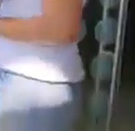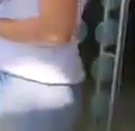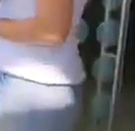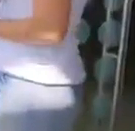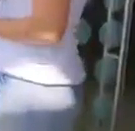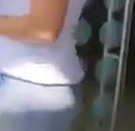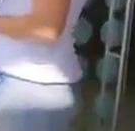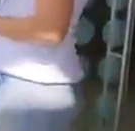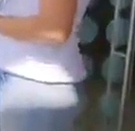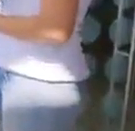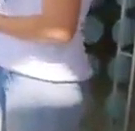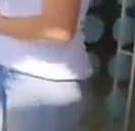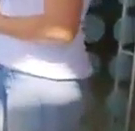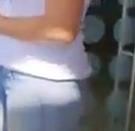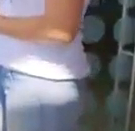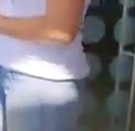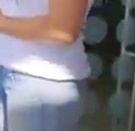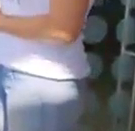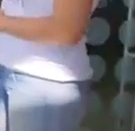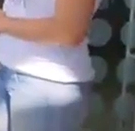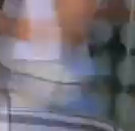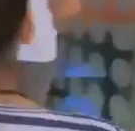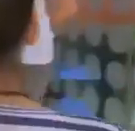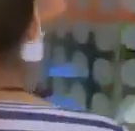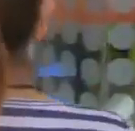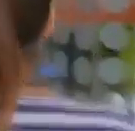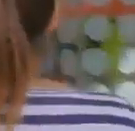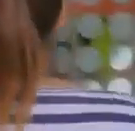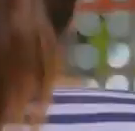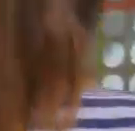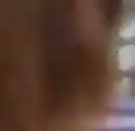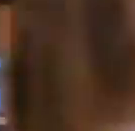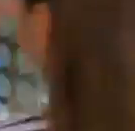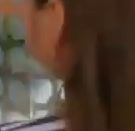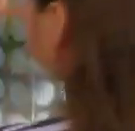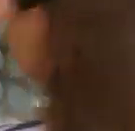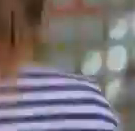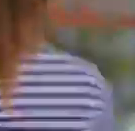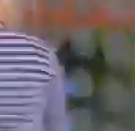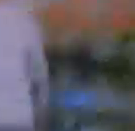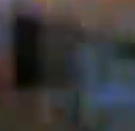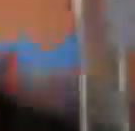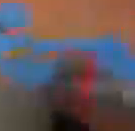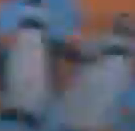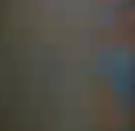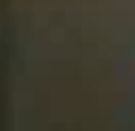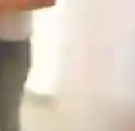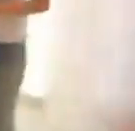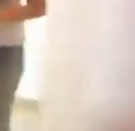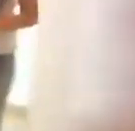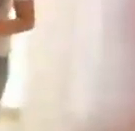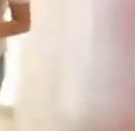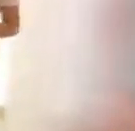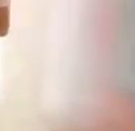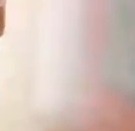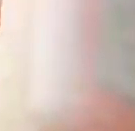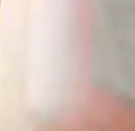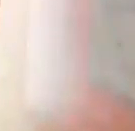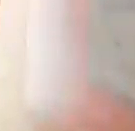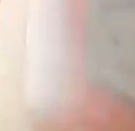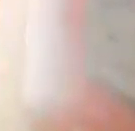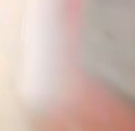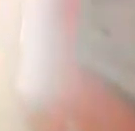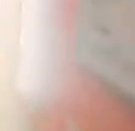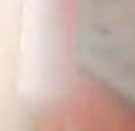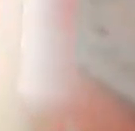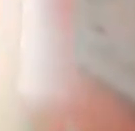Bienvenidos al Centro de Interpretación de la Reserva Nacional de Paracas. Vamos a ingresar. Pisco. ¿Alguien sabe qué significa